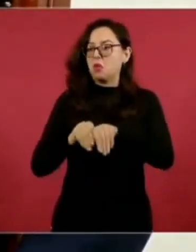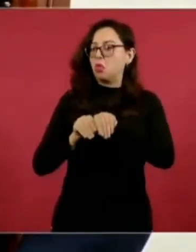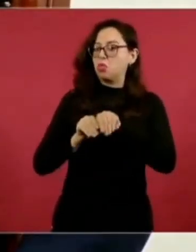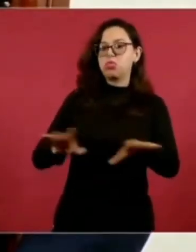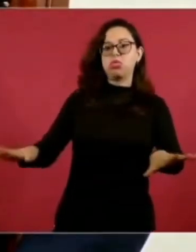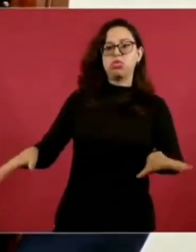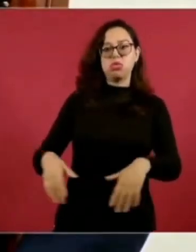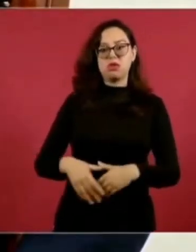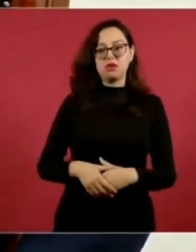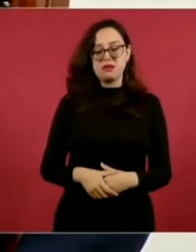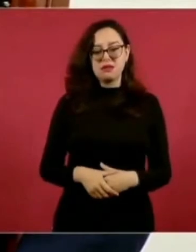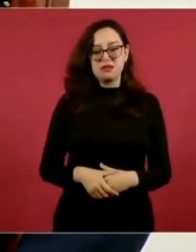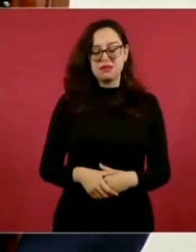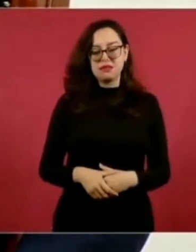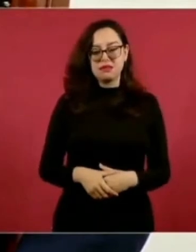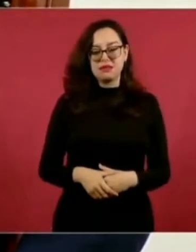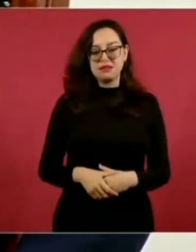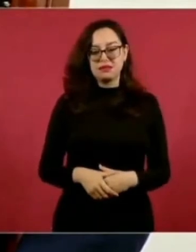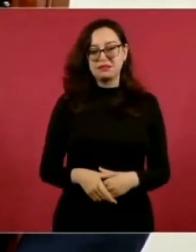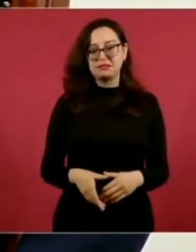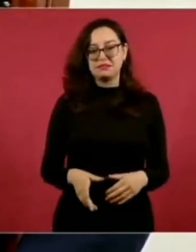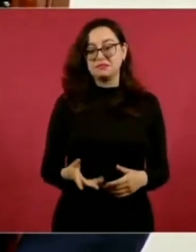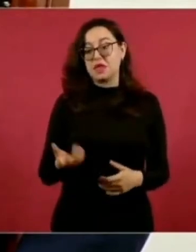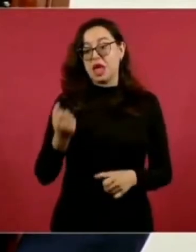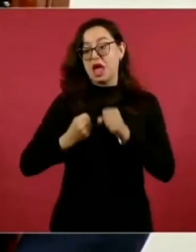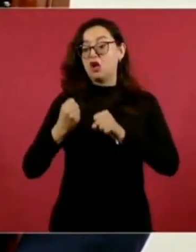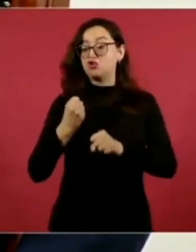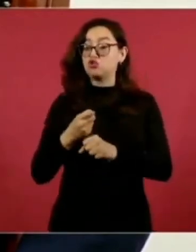los narcotraficantes